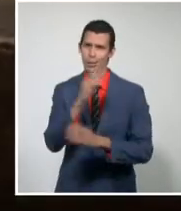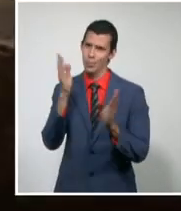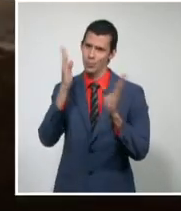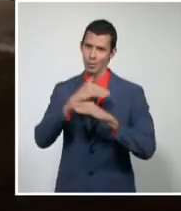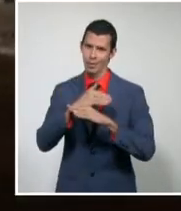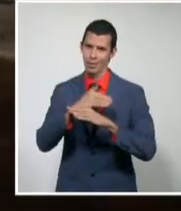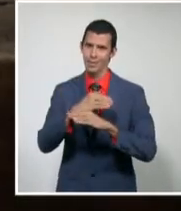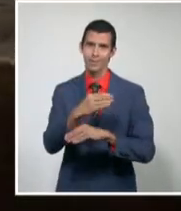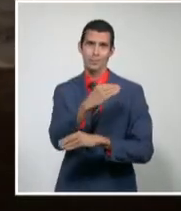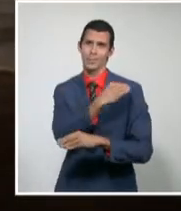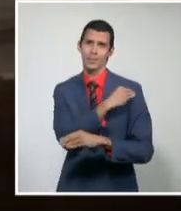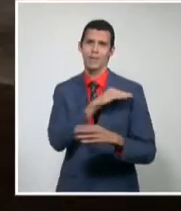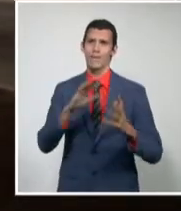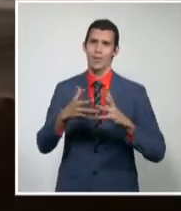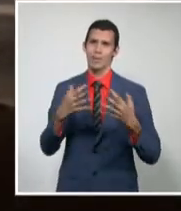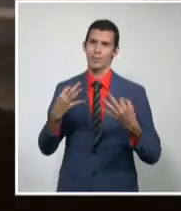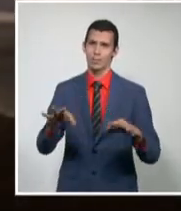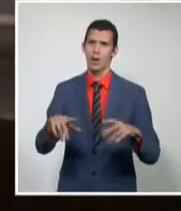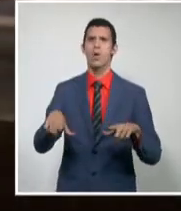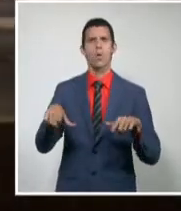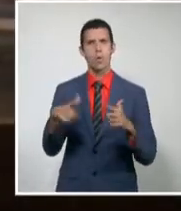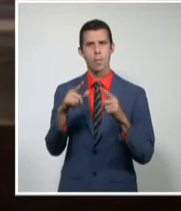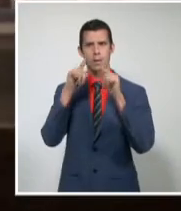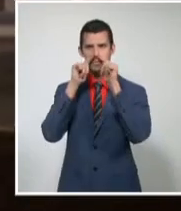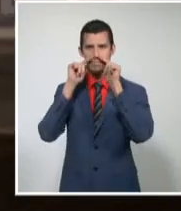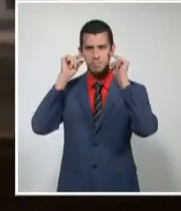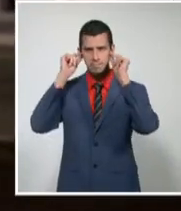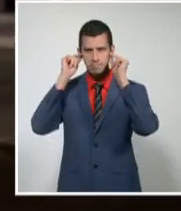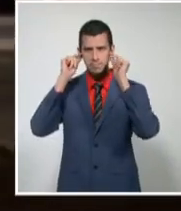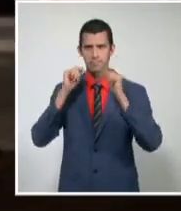colonial ah